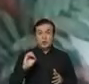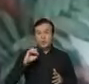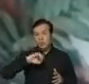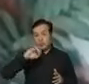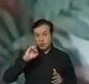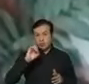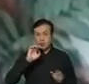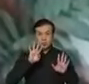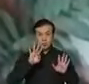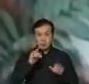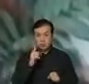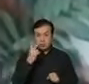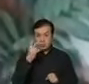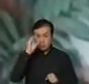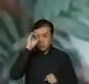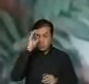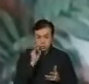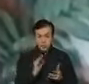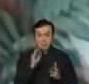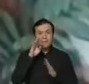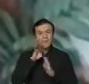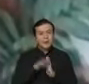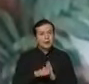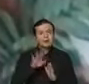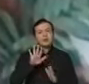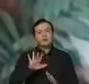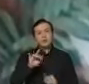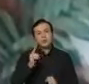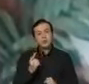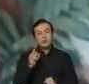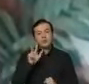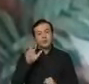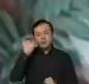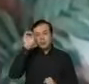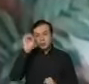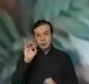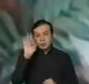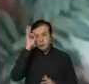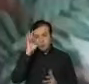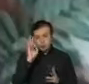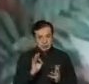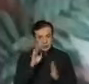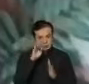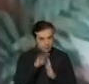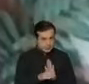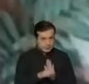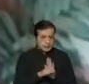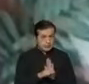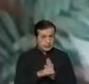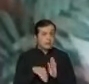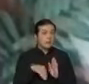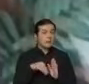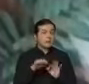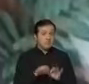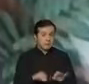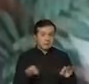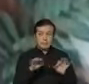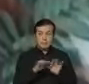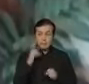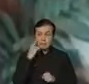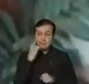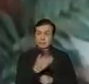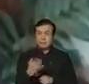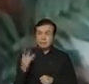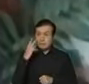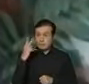de 9.2% a una tasa promedio de 5.3%. Pero posiblemente más importante, y aquí le voy a mostrar